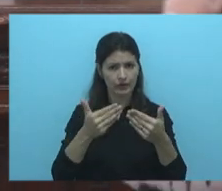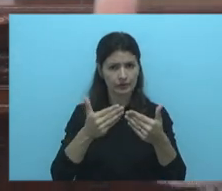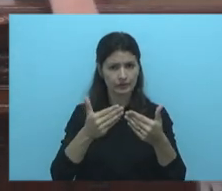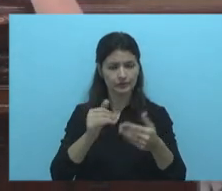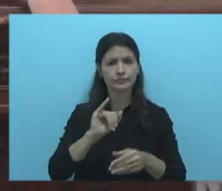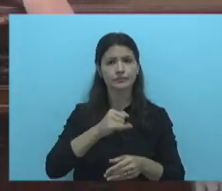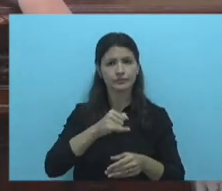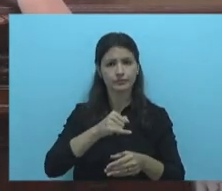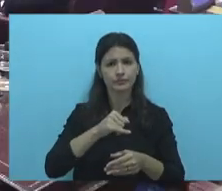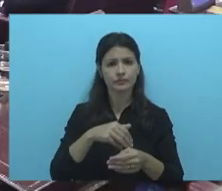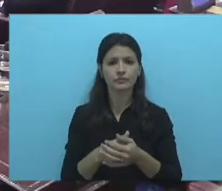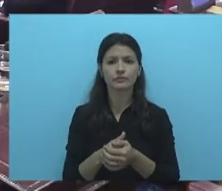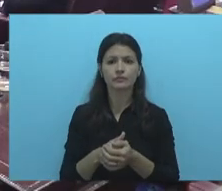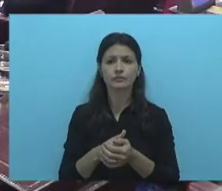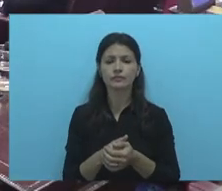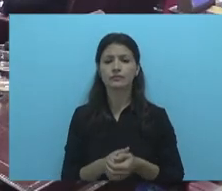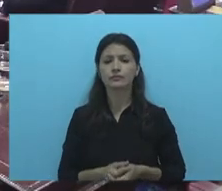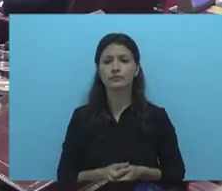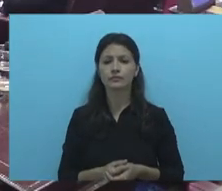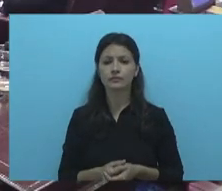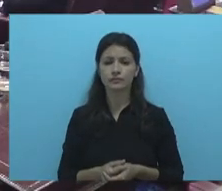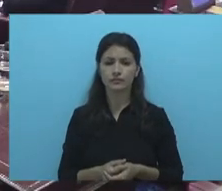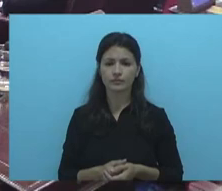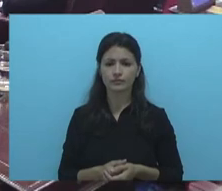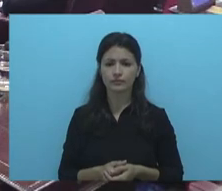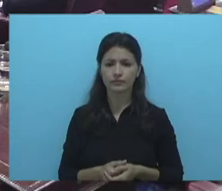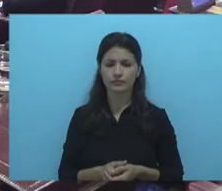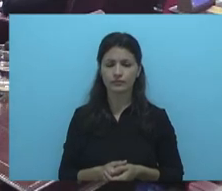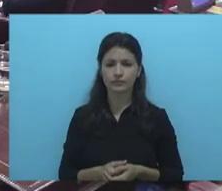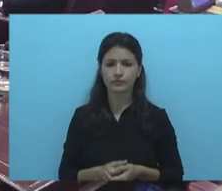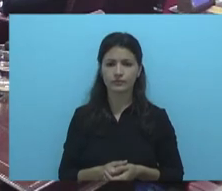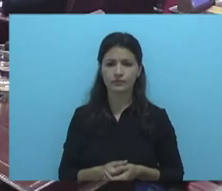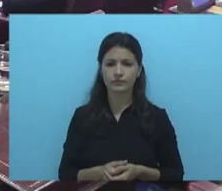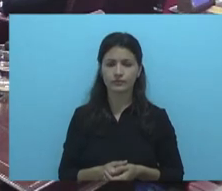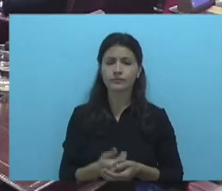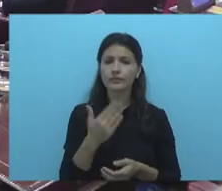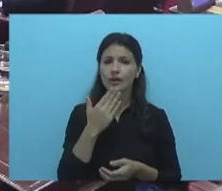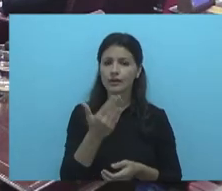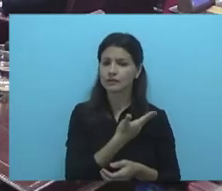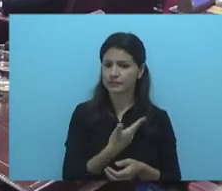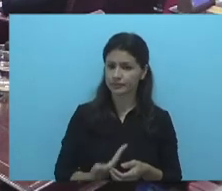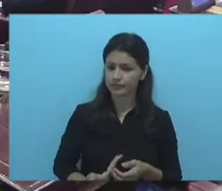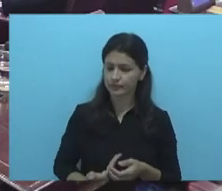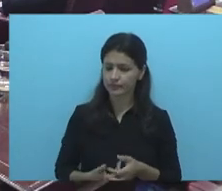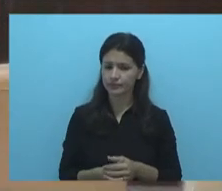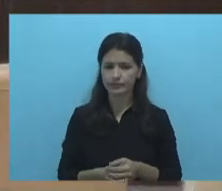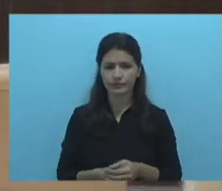votación resulta aprobado. Diputado Marcelo González tiene la palabra. Gracias, señor